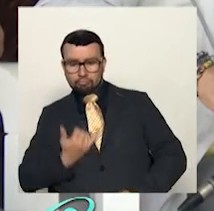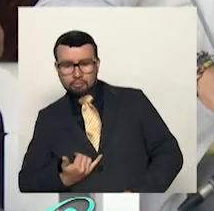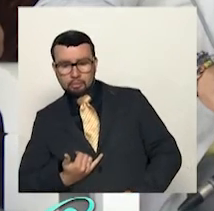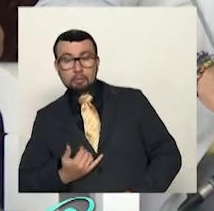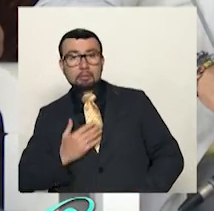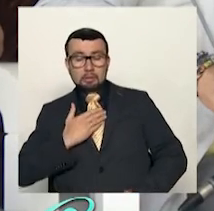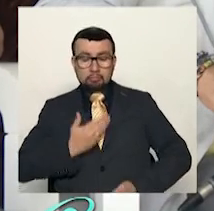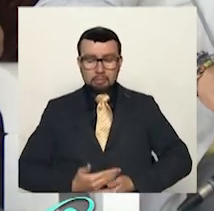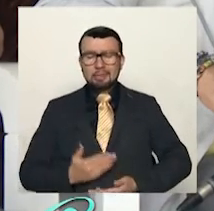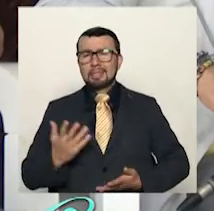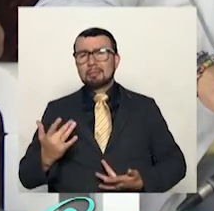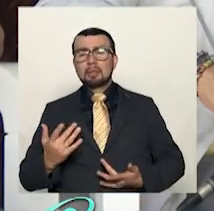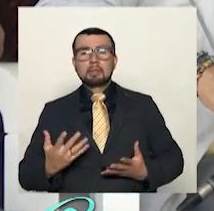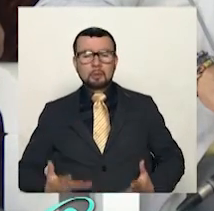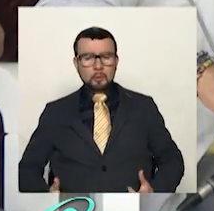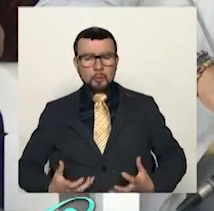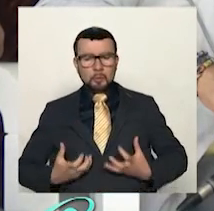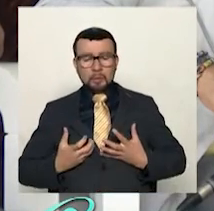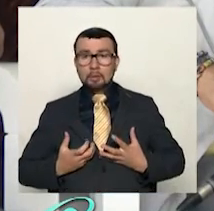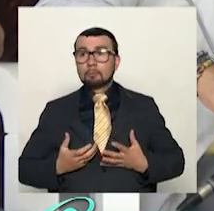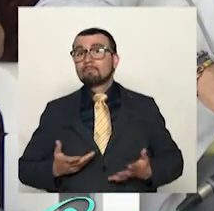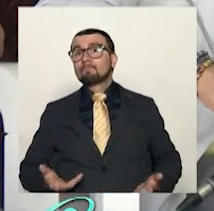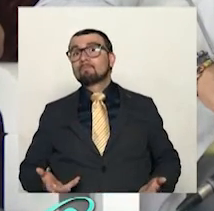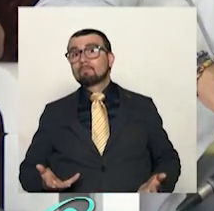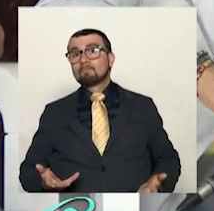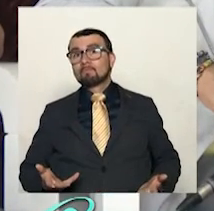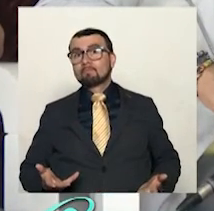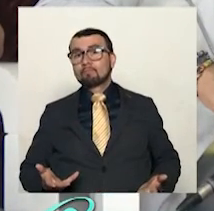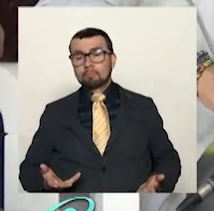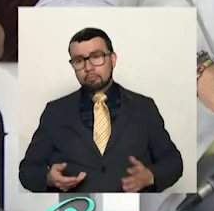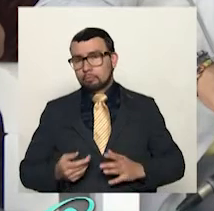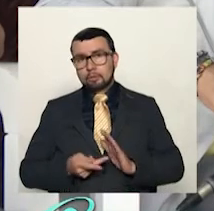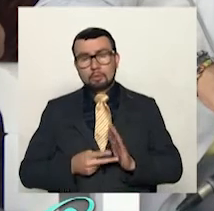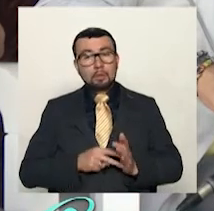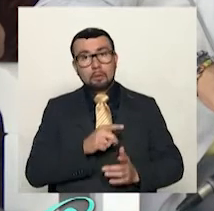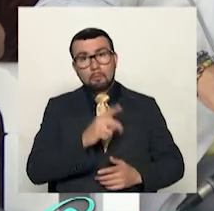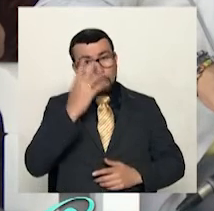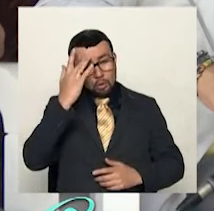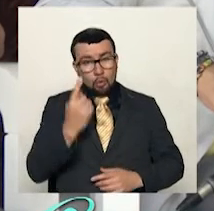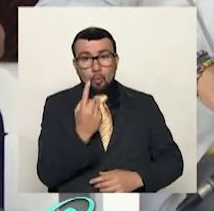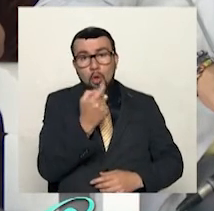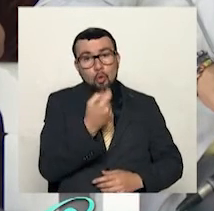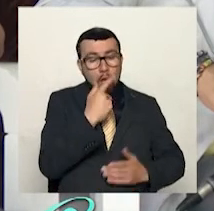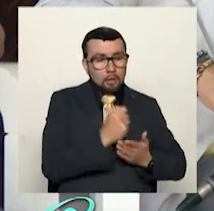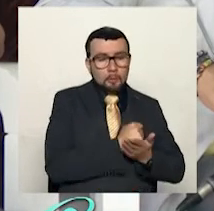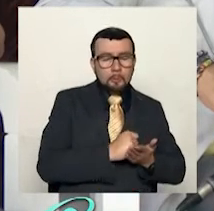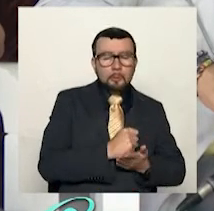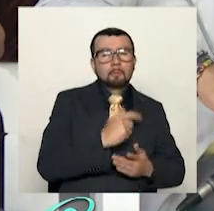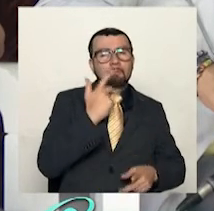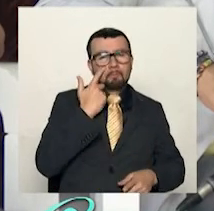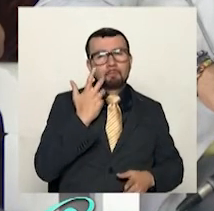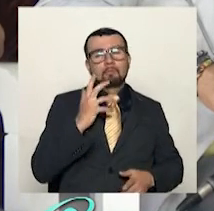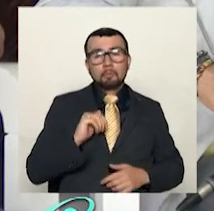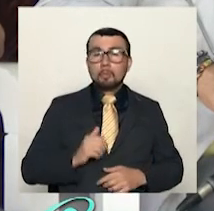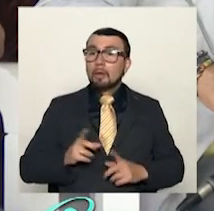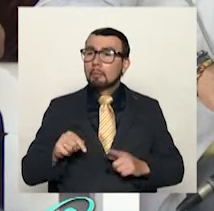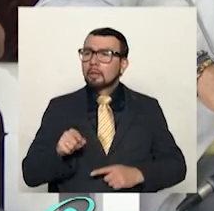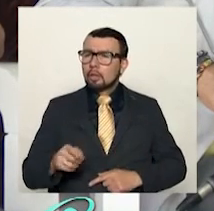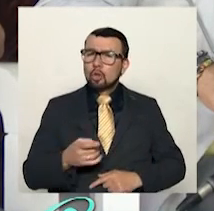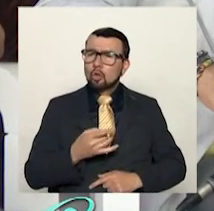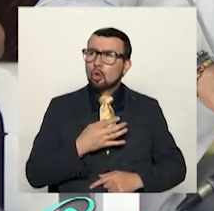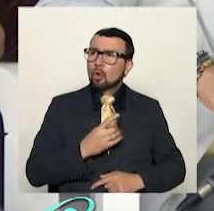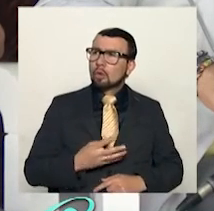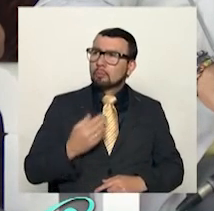que la infección desaparezca si el paciente sobrevive como tal, solamente por haber tomado un analgésico. Otro caso muy frecuente son los dolores que dan en esta